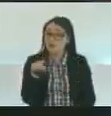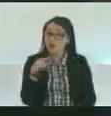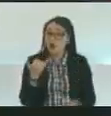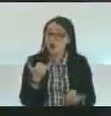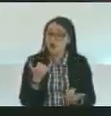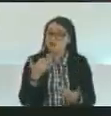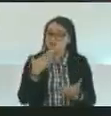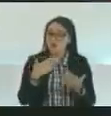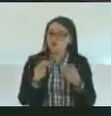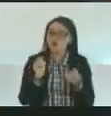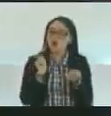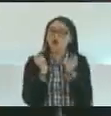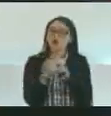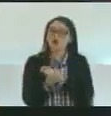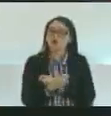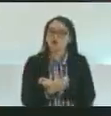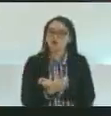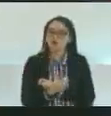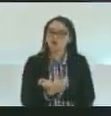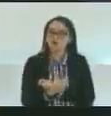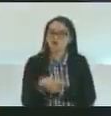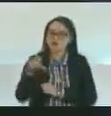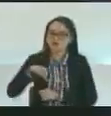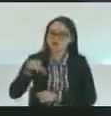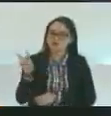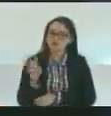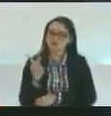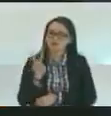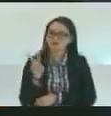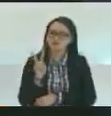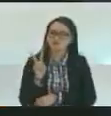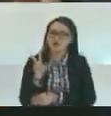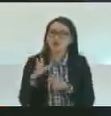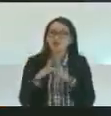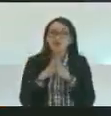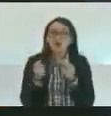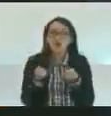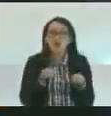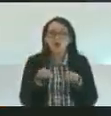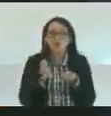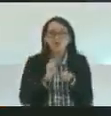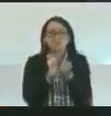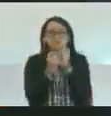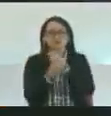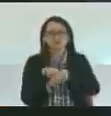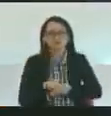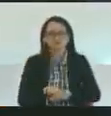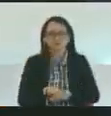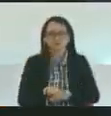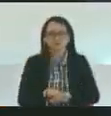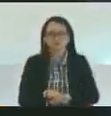cambio que necesita Venezuela en toda la economía.